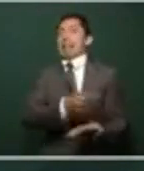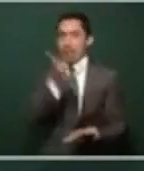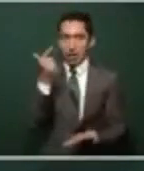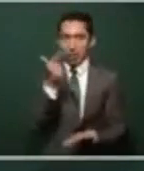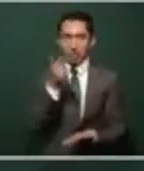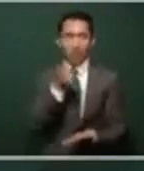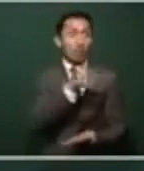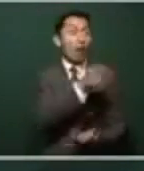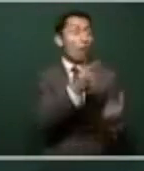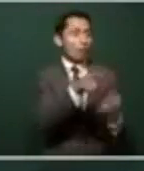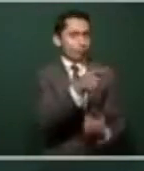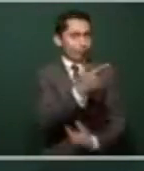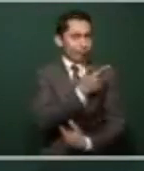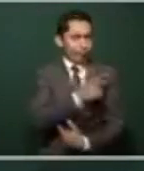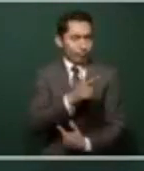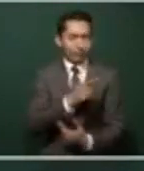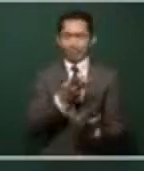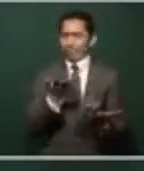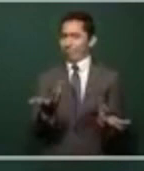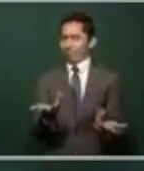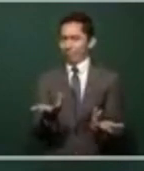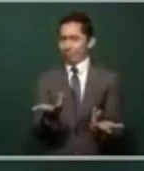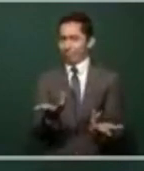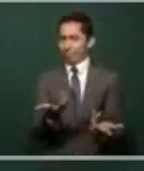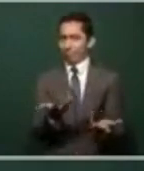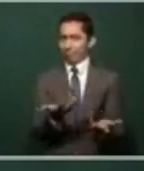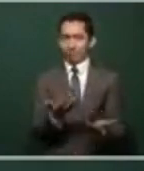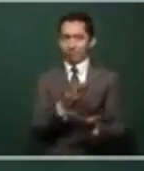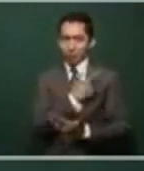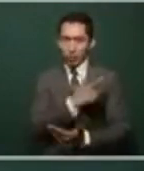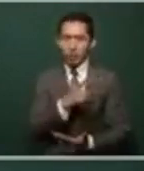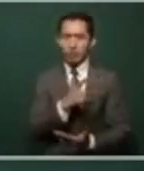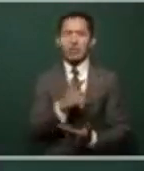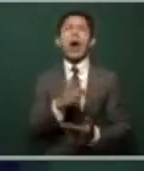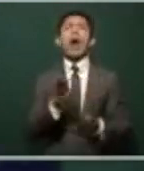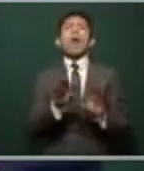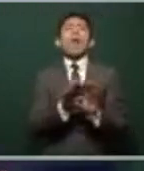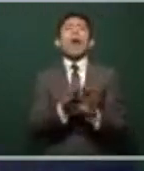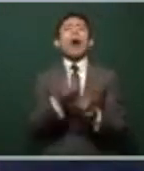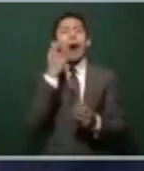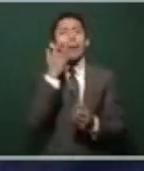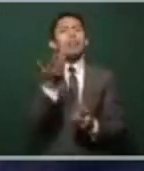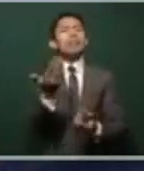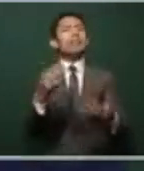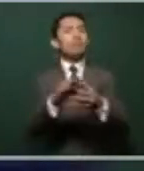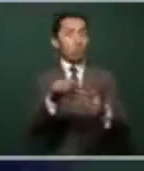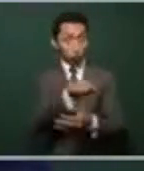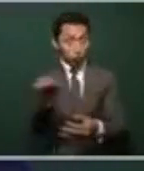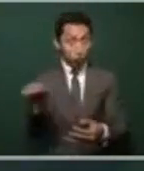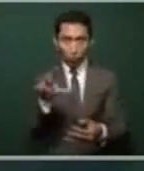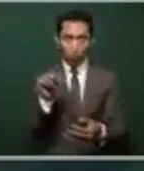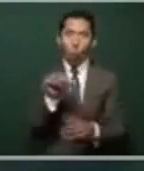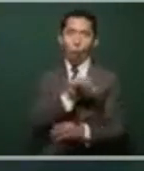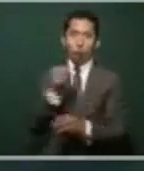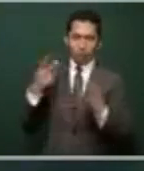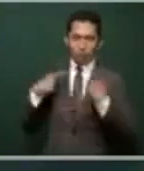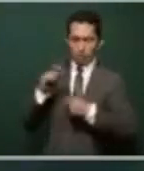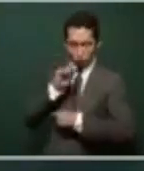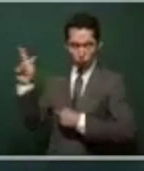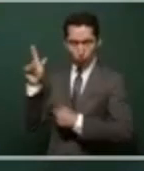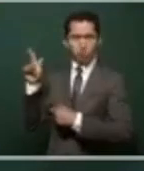A ver, ¿cómo me explican ustedes, no ustedes, los analistas,